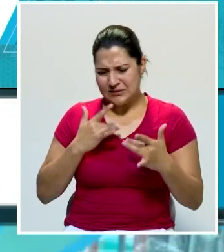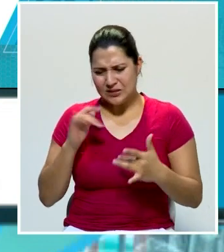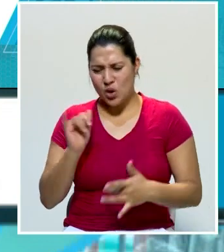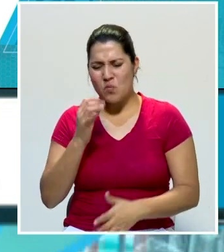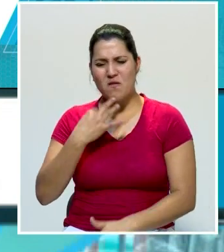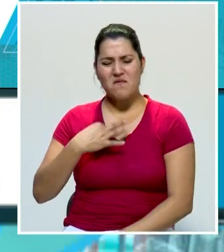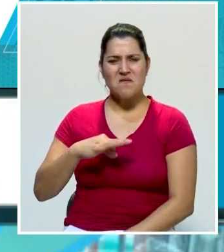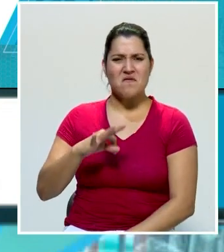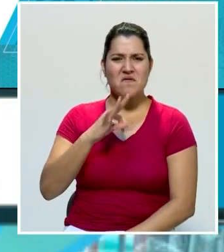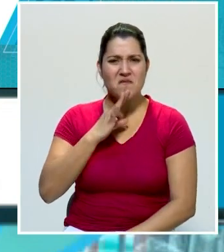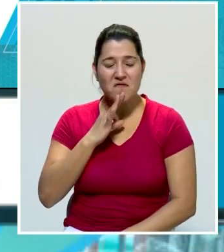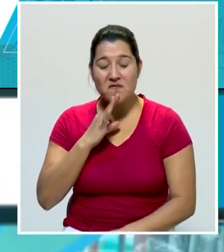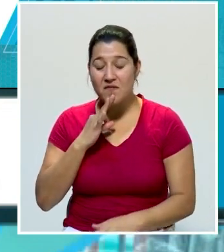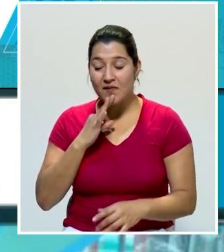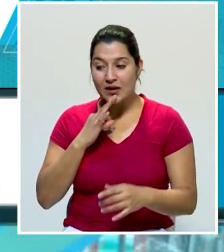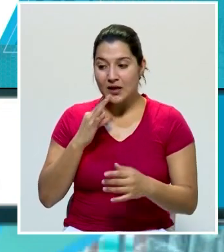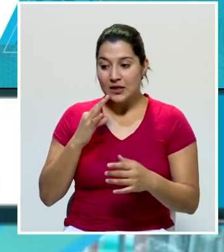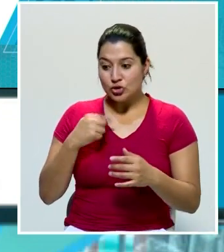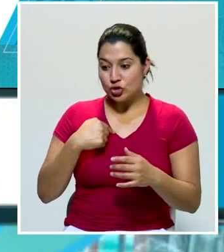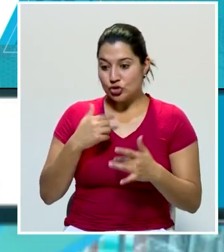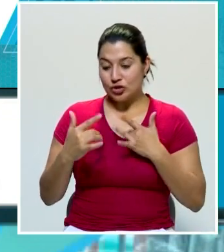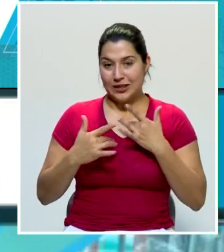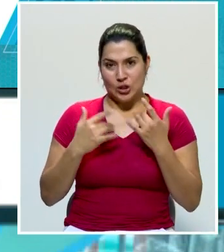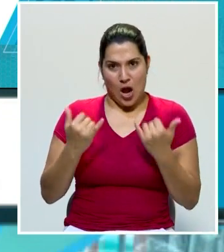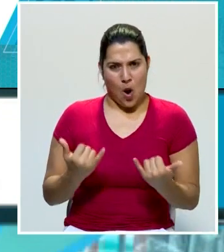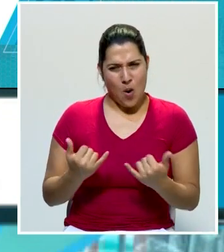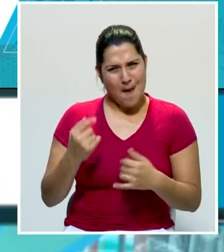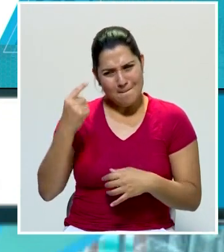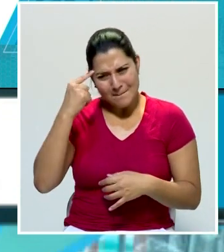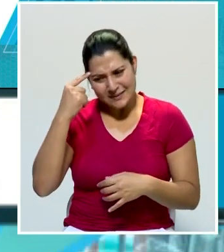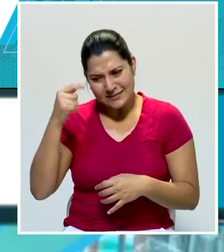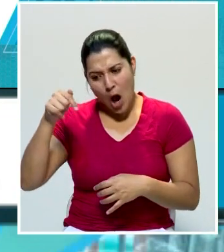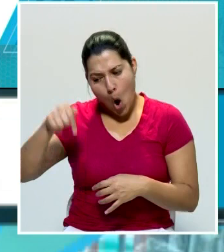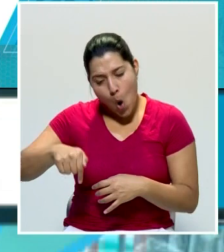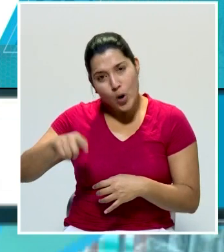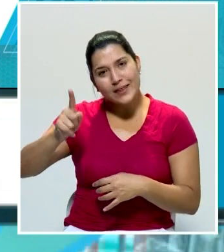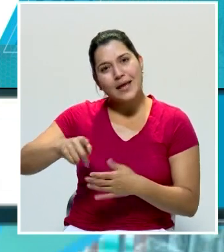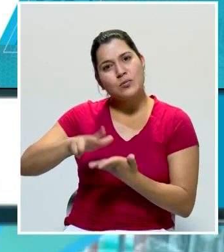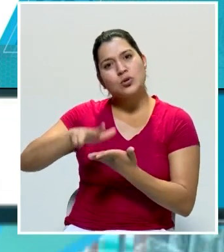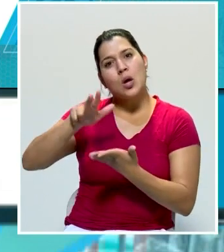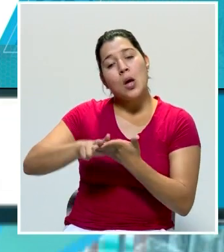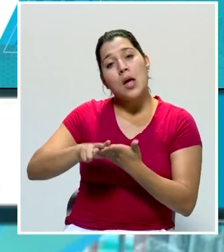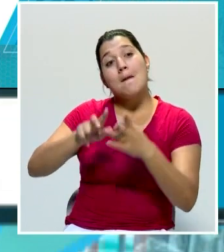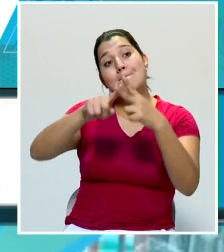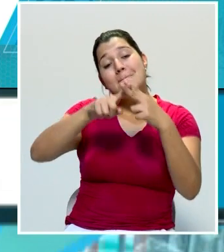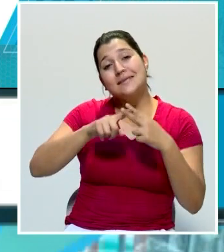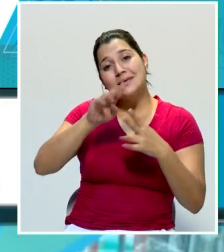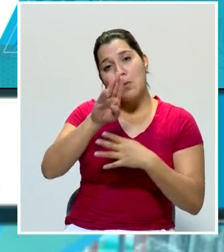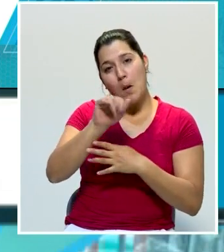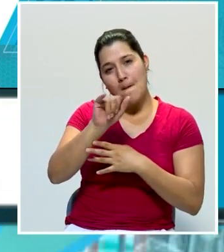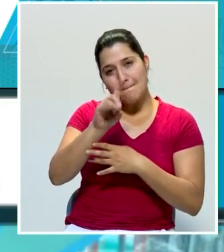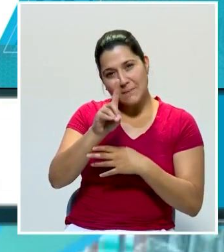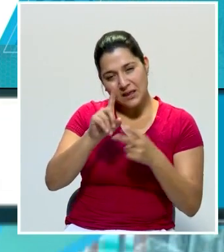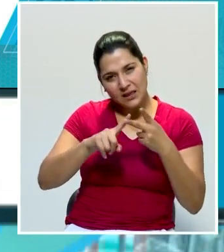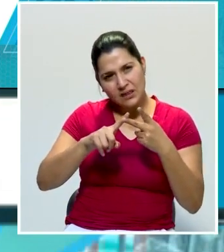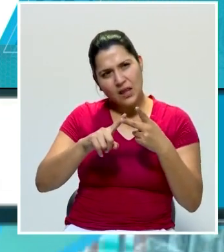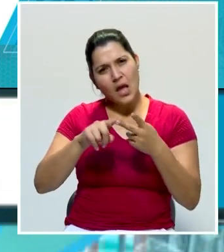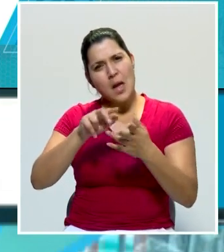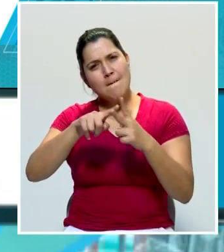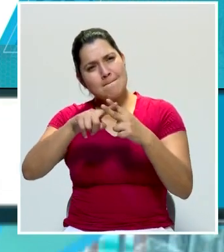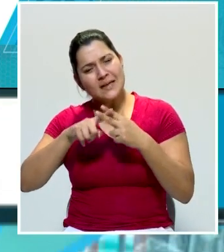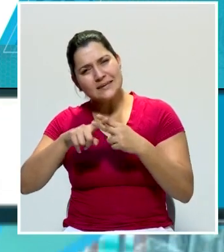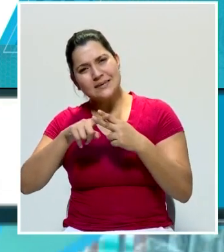e impotencia la que puedo estar sintiendo de pensar que hoy que teníamos que ver lo del BID, lo del INS, o sea, este tema que ya la